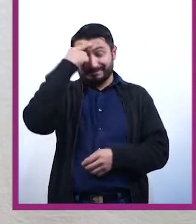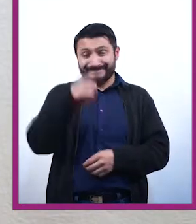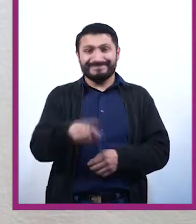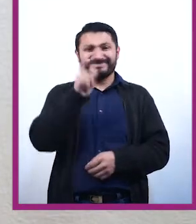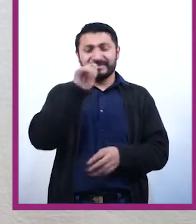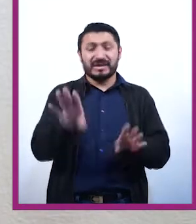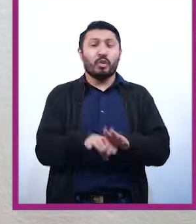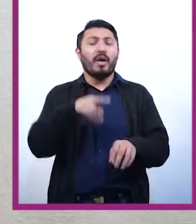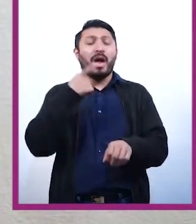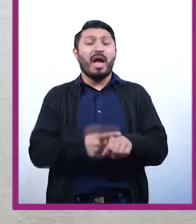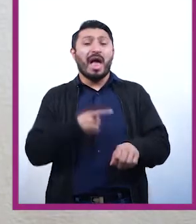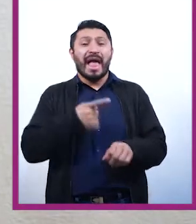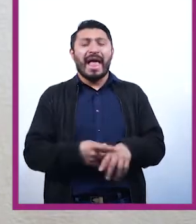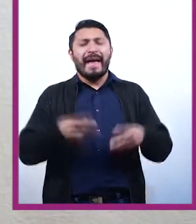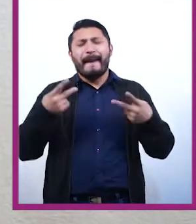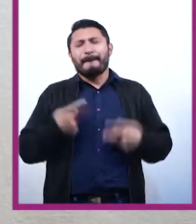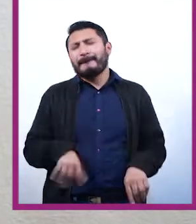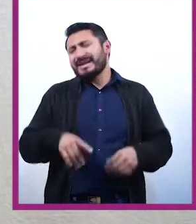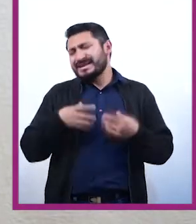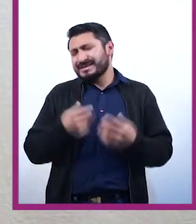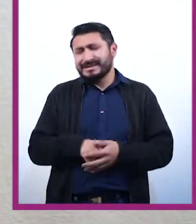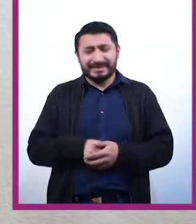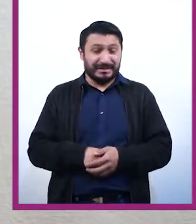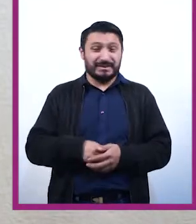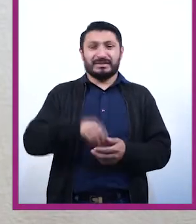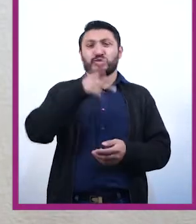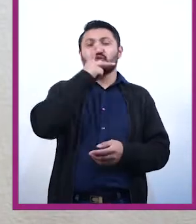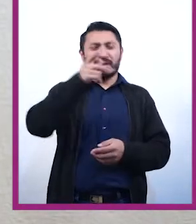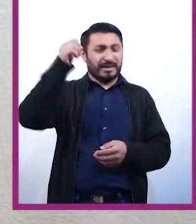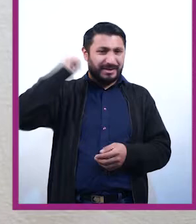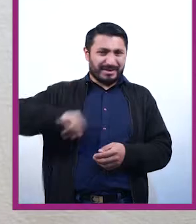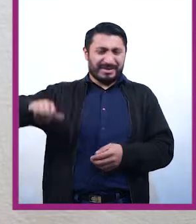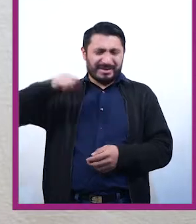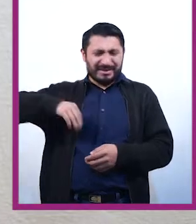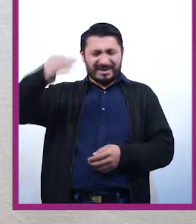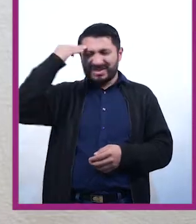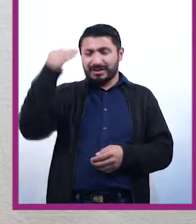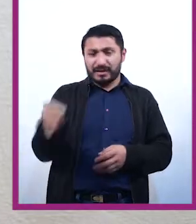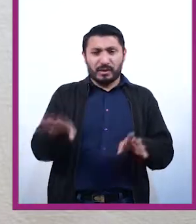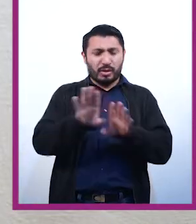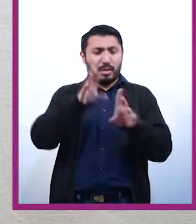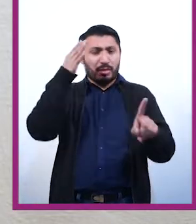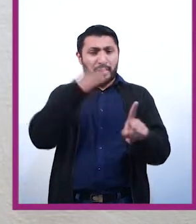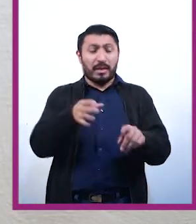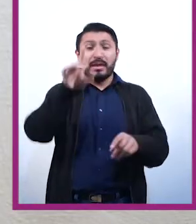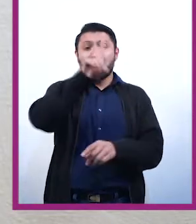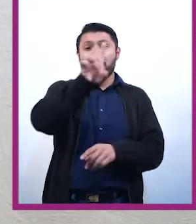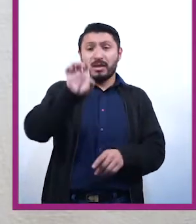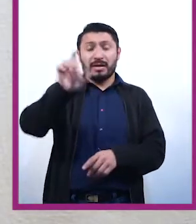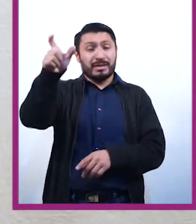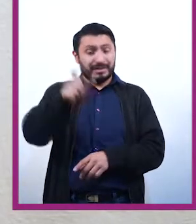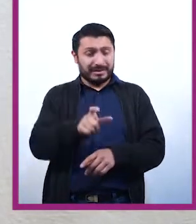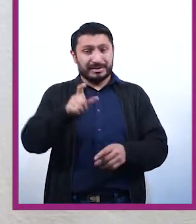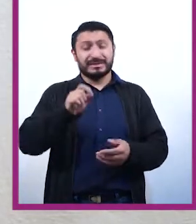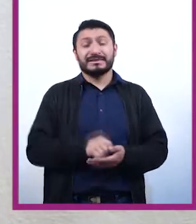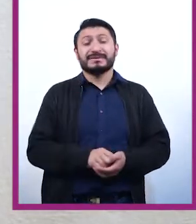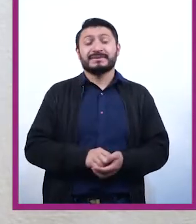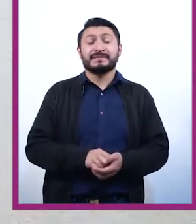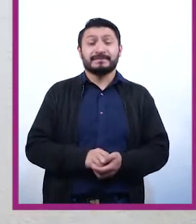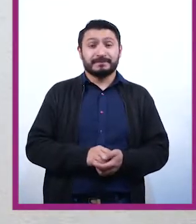hacer referencia al estado de la enfermedad de un paciente. Simplemente se usaba en aquella época con el objetivo de dar un